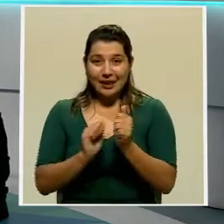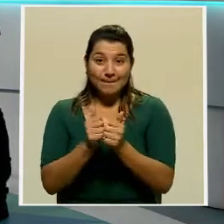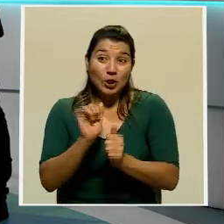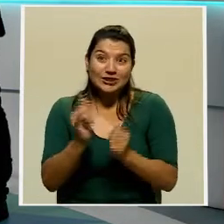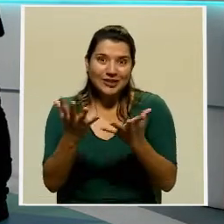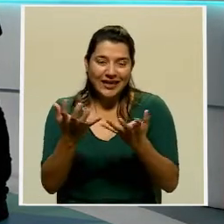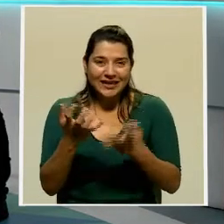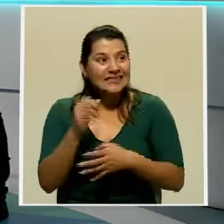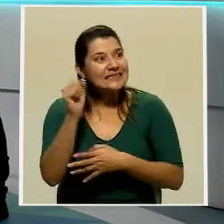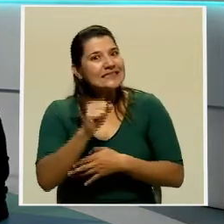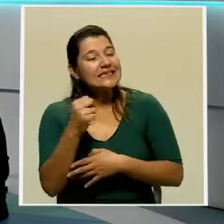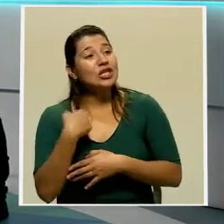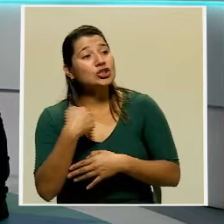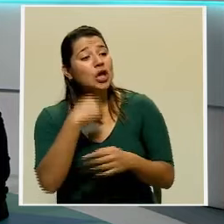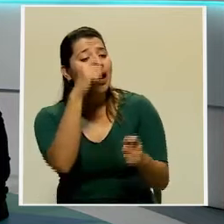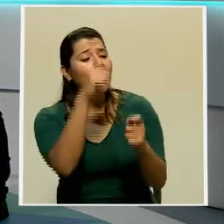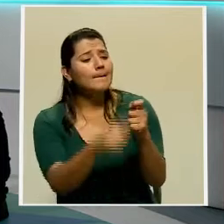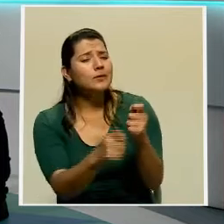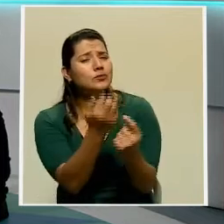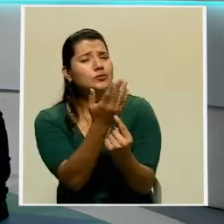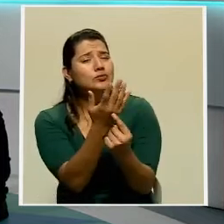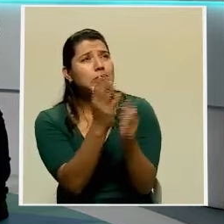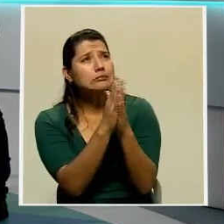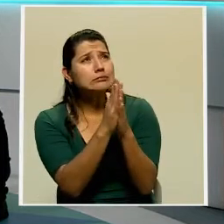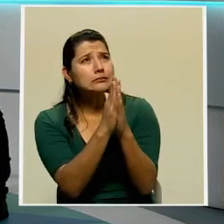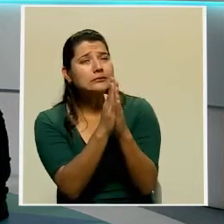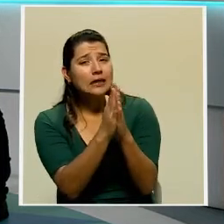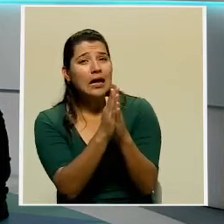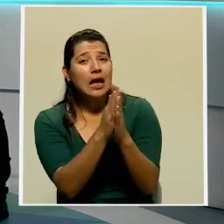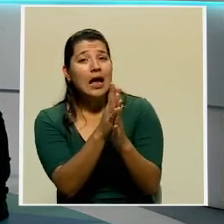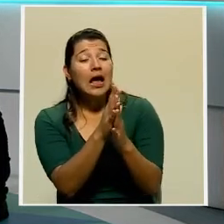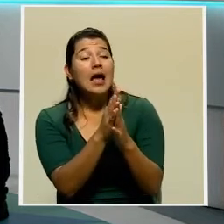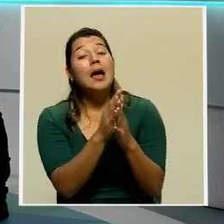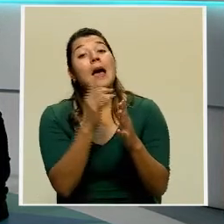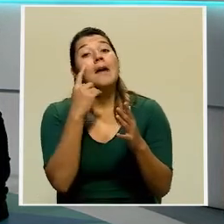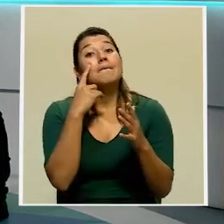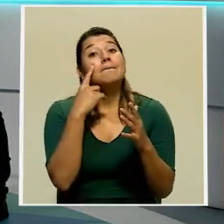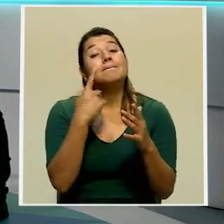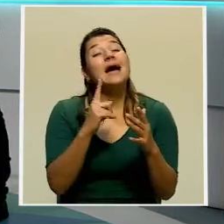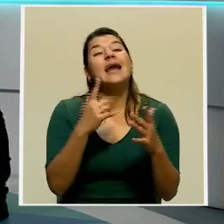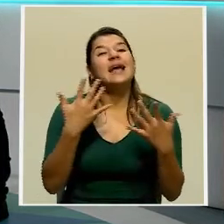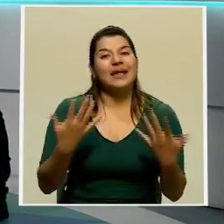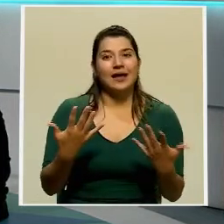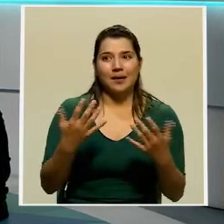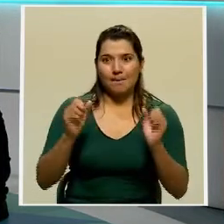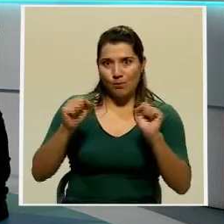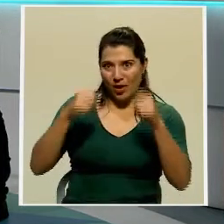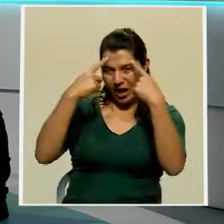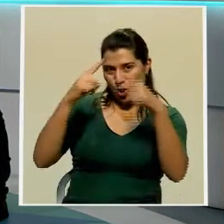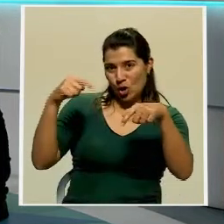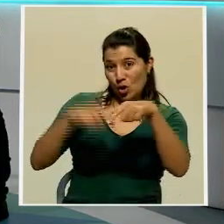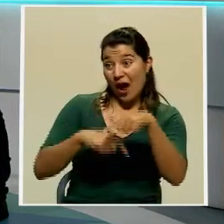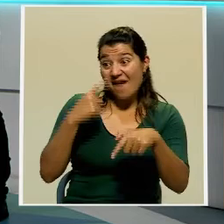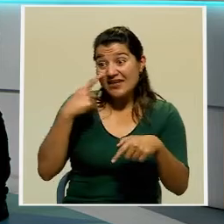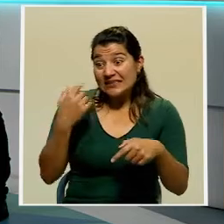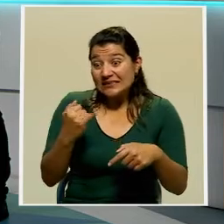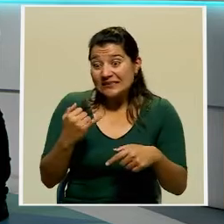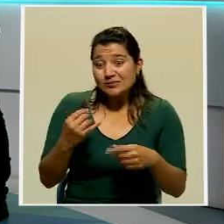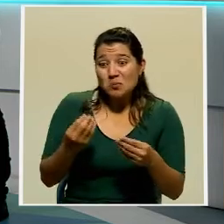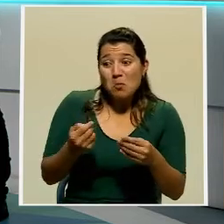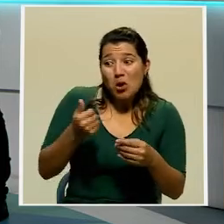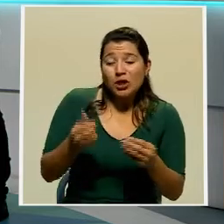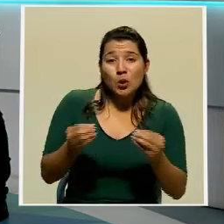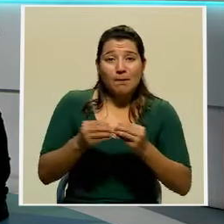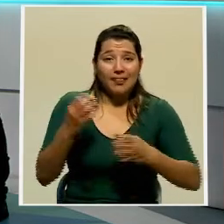gusta, ¿verdad? Le prendemos una velita a los dioses del fútbol para que desequilibren, a ver si le ponen un poco de emoción a